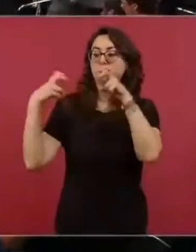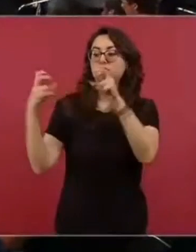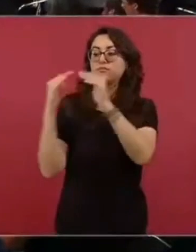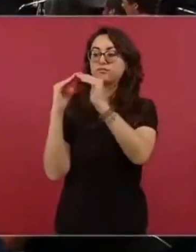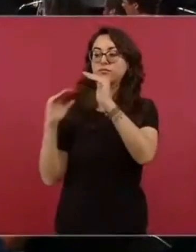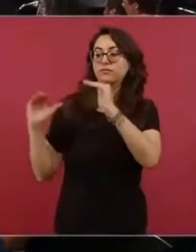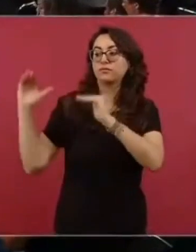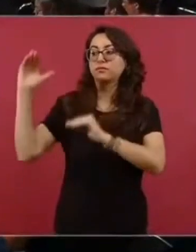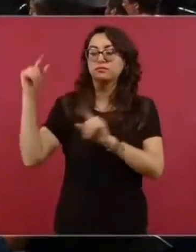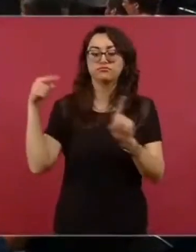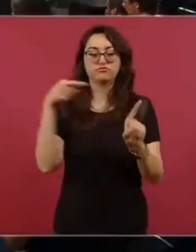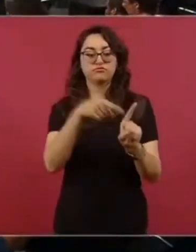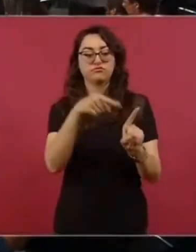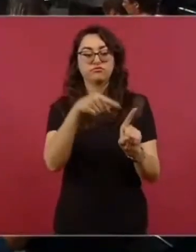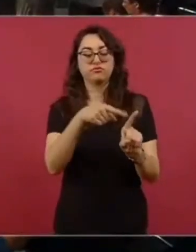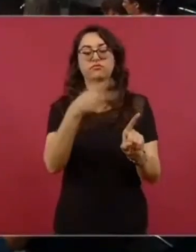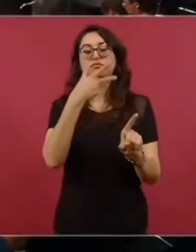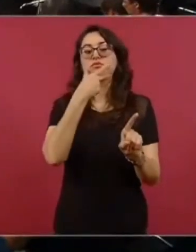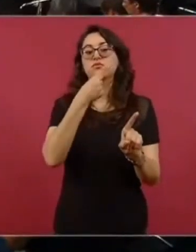a Phyllis Morris,